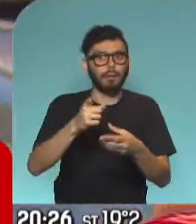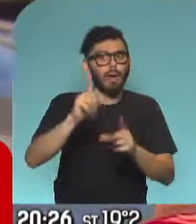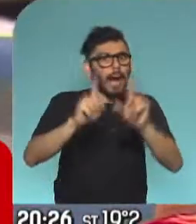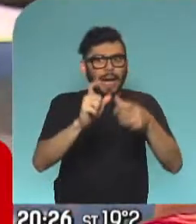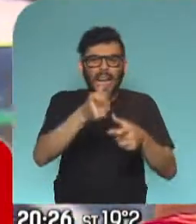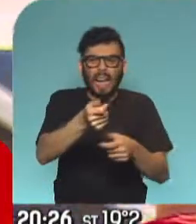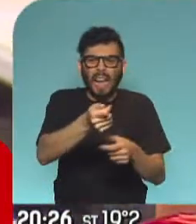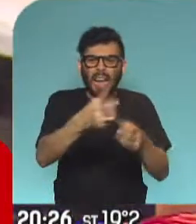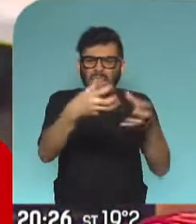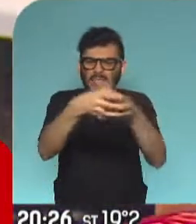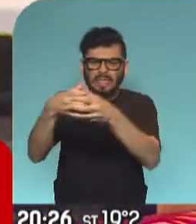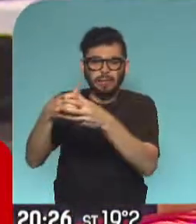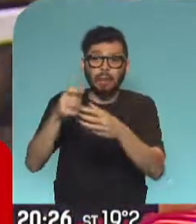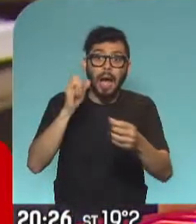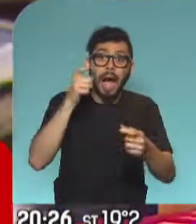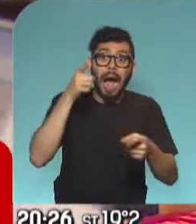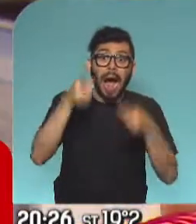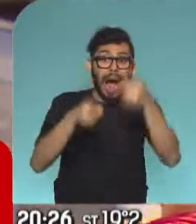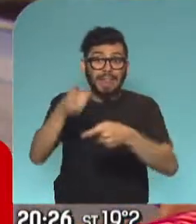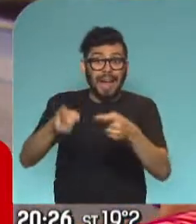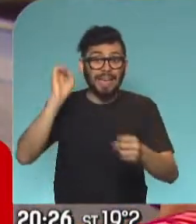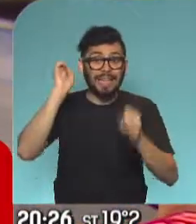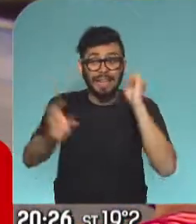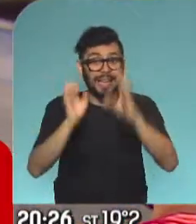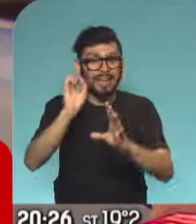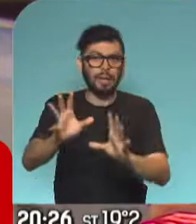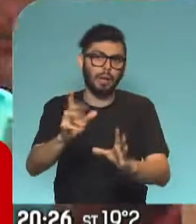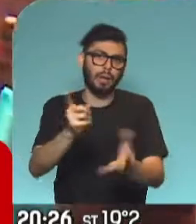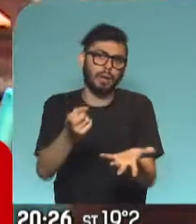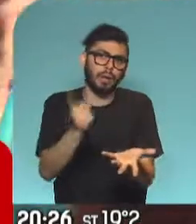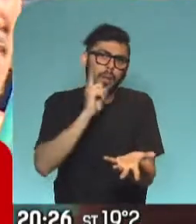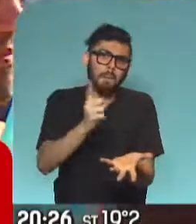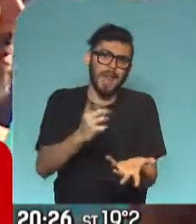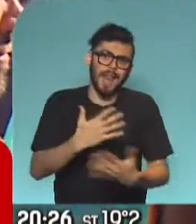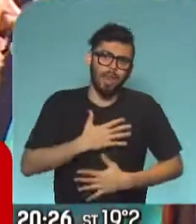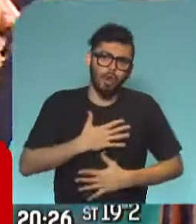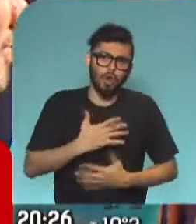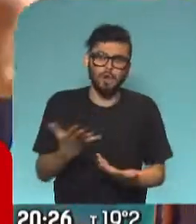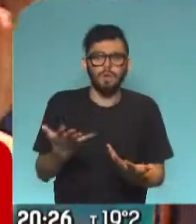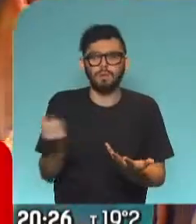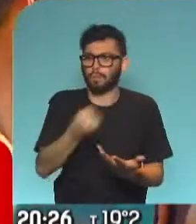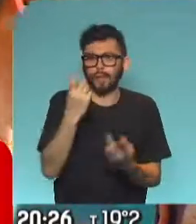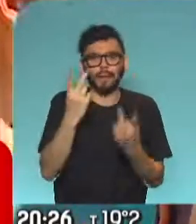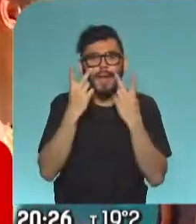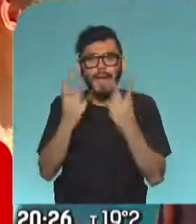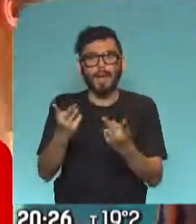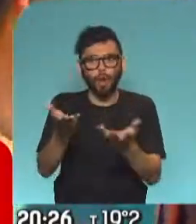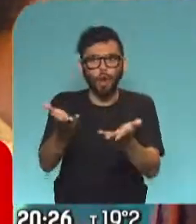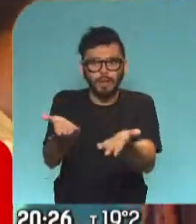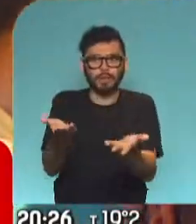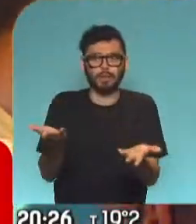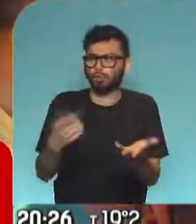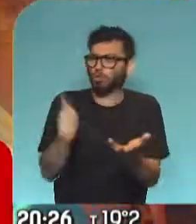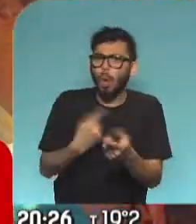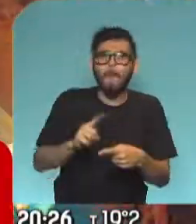trabajando en este lugar que corre riesgos integridad física se merecen el reconocimiento y la solidaridad de todos de todos los espacios